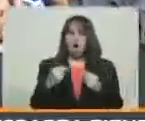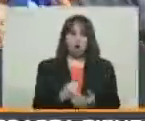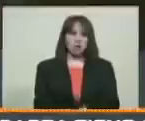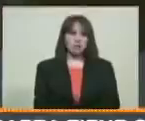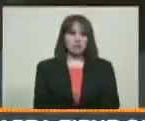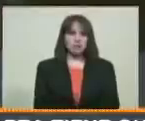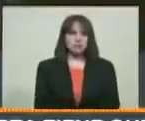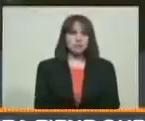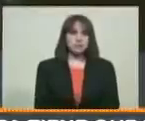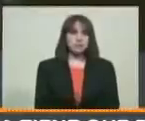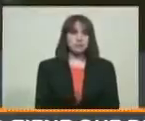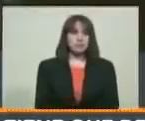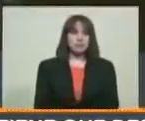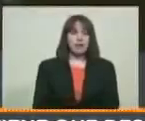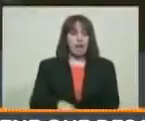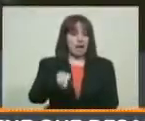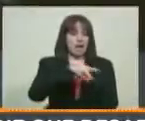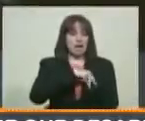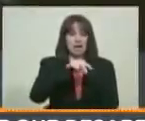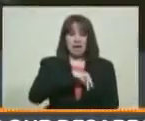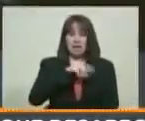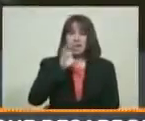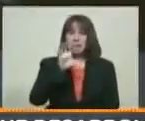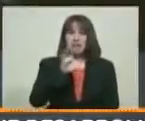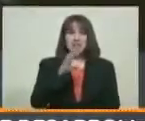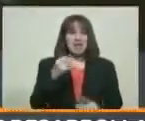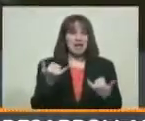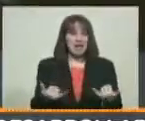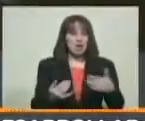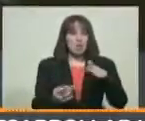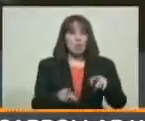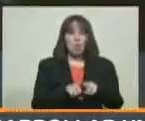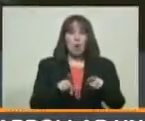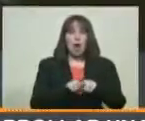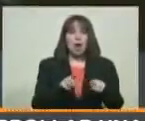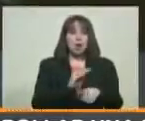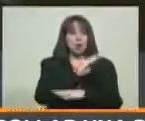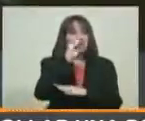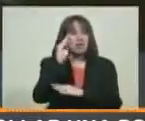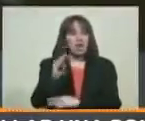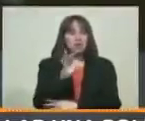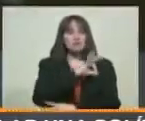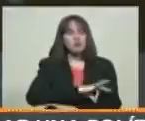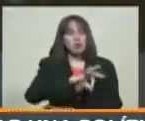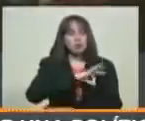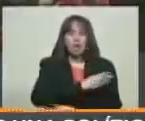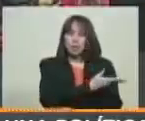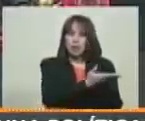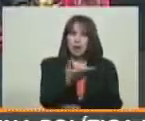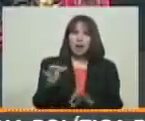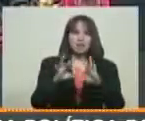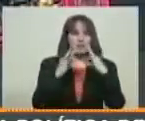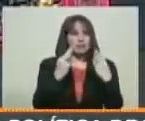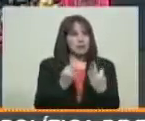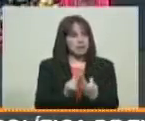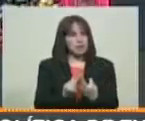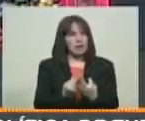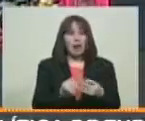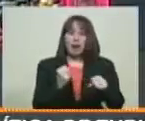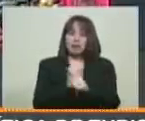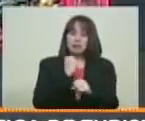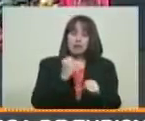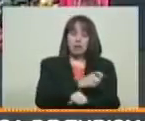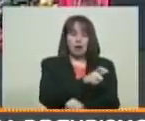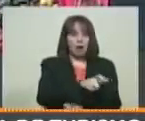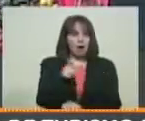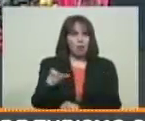El carnet de la patria es el eje de protección social a la familia, al trabajador,